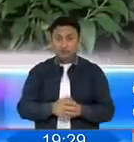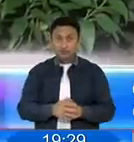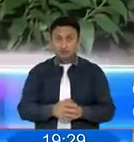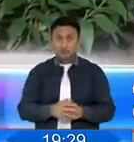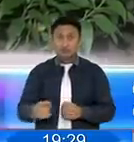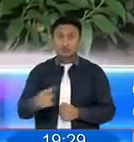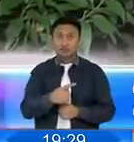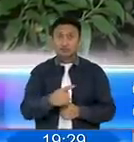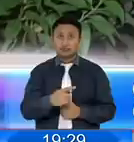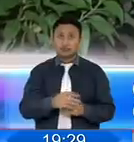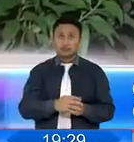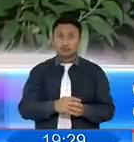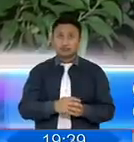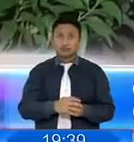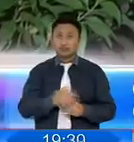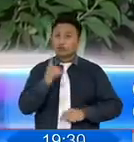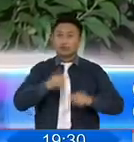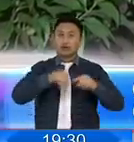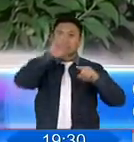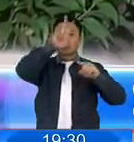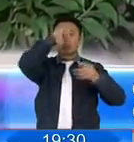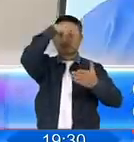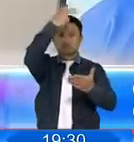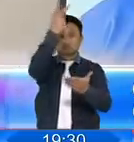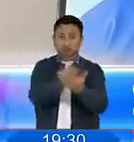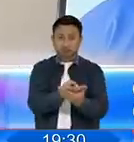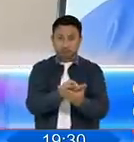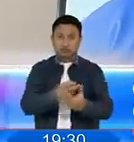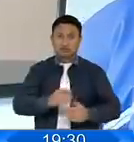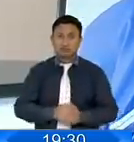detenga su precipitación mortal. Armamos